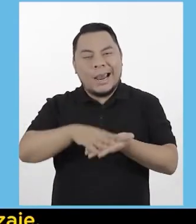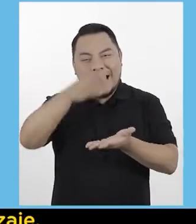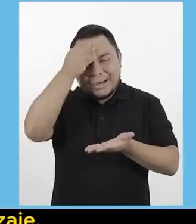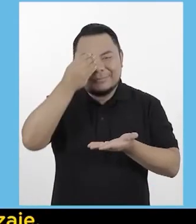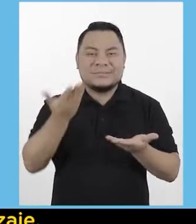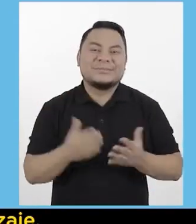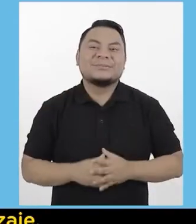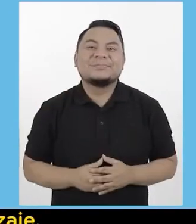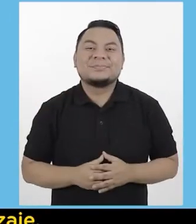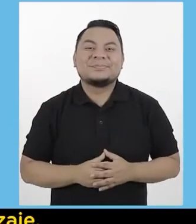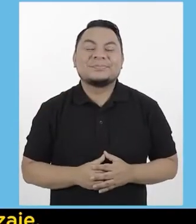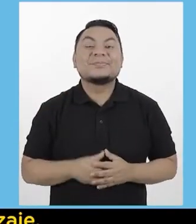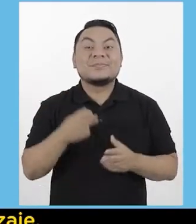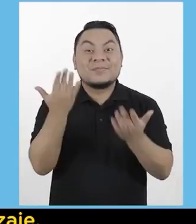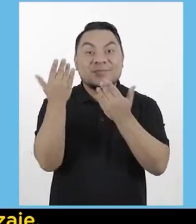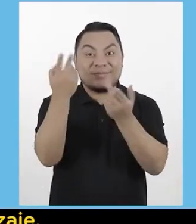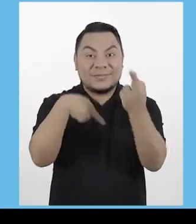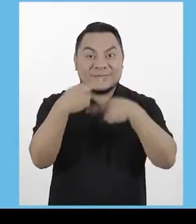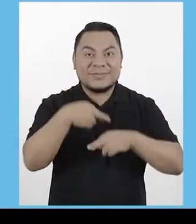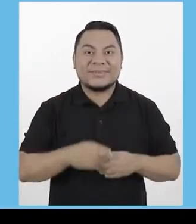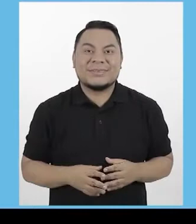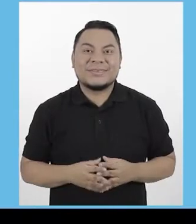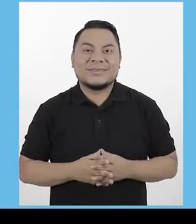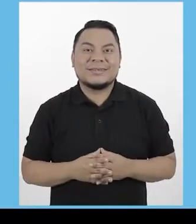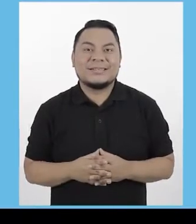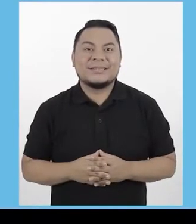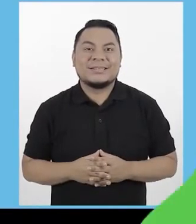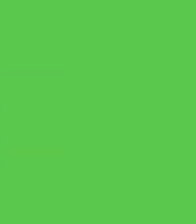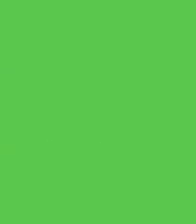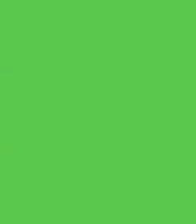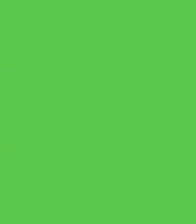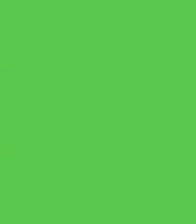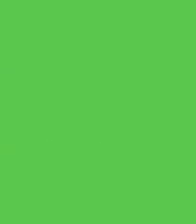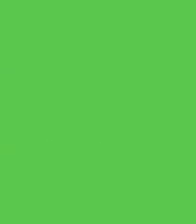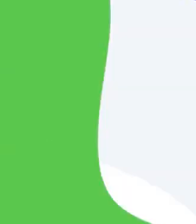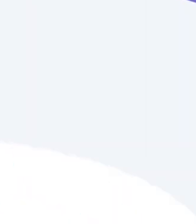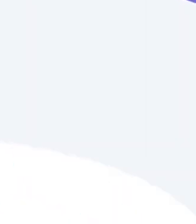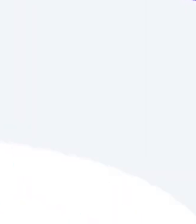más diversión y aprendizaje. ¡Los esperamos!